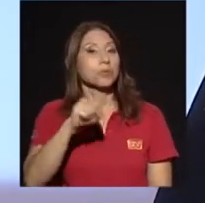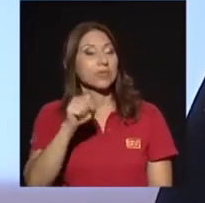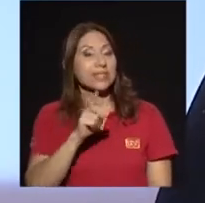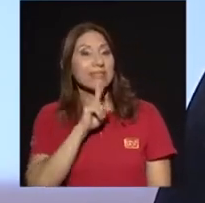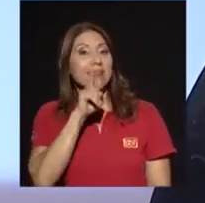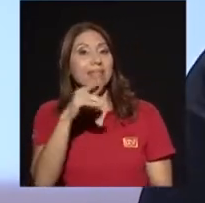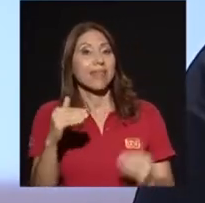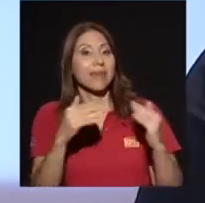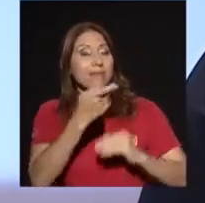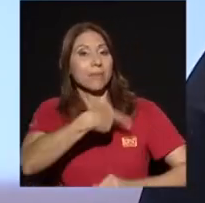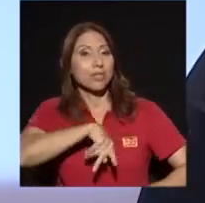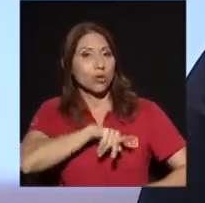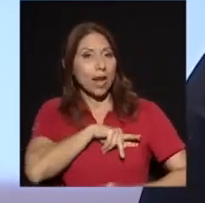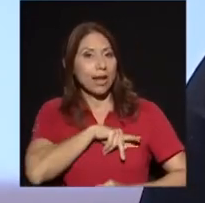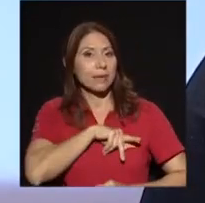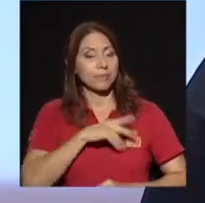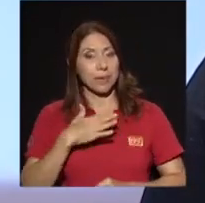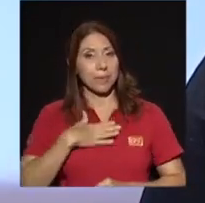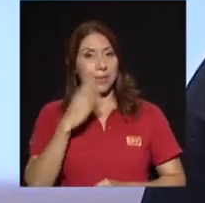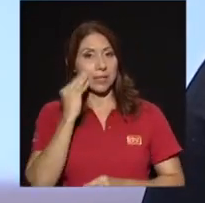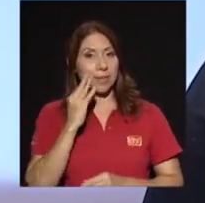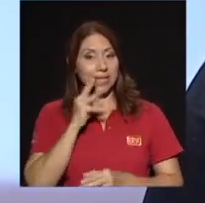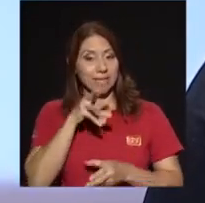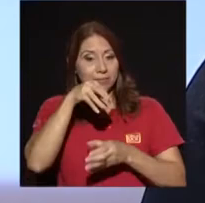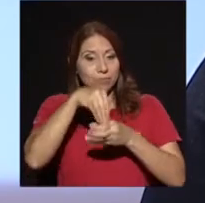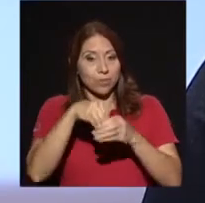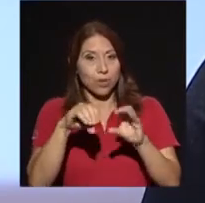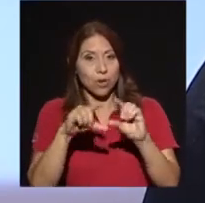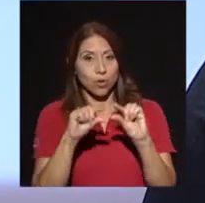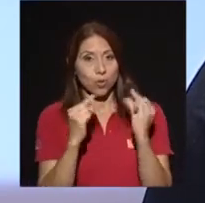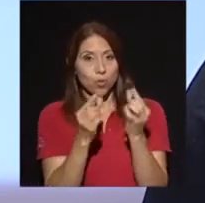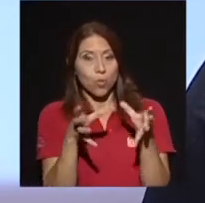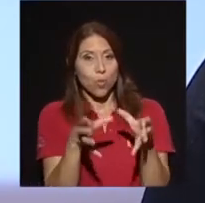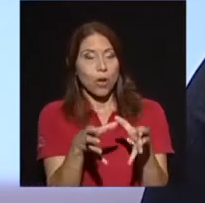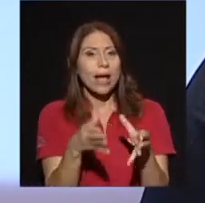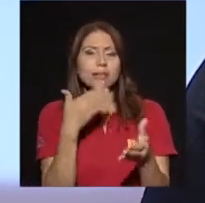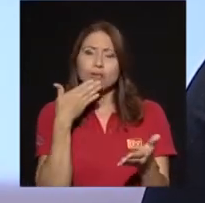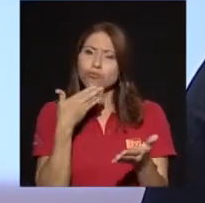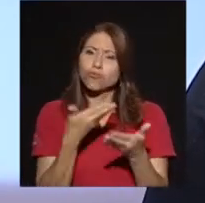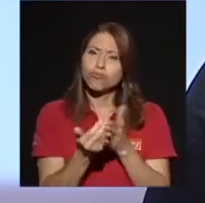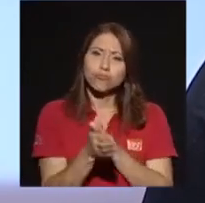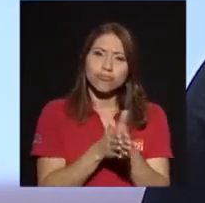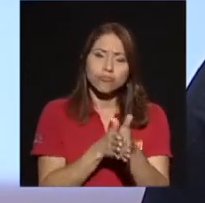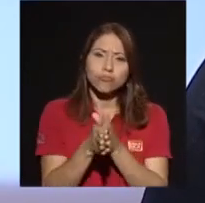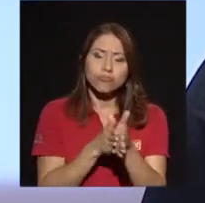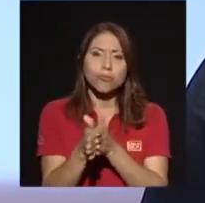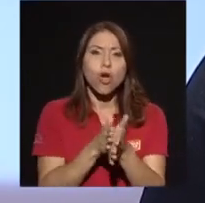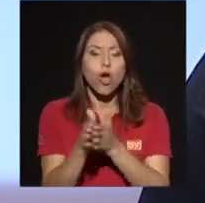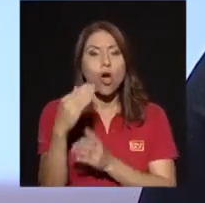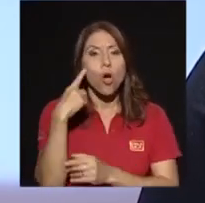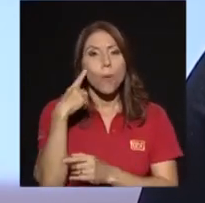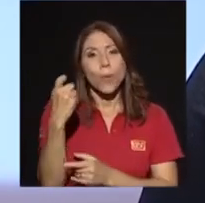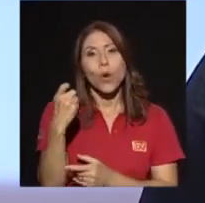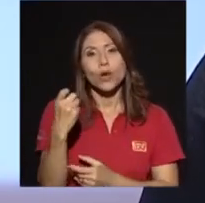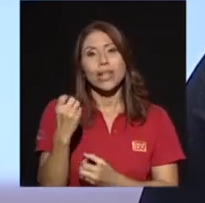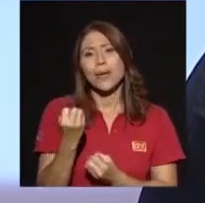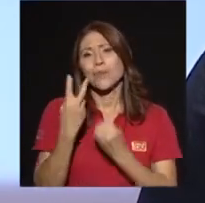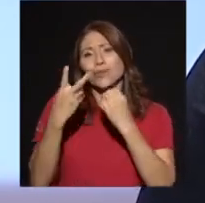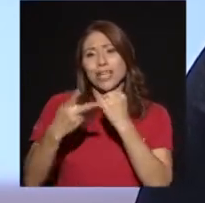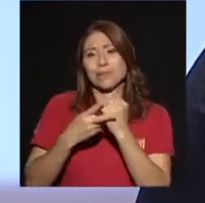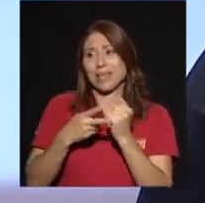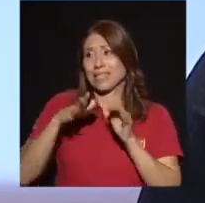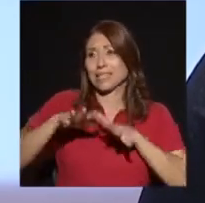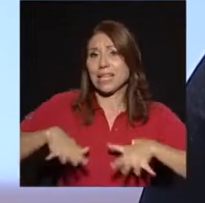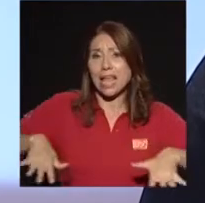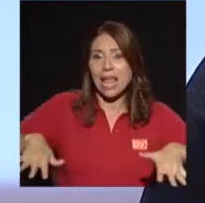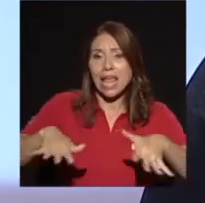la experiencia en el colectivo, bueno, pues, ha sido súper enriquecedora porque muchas veces desde la academia se nos